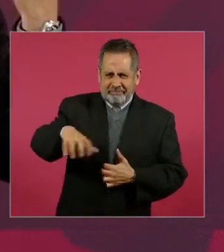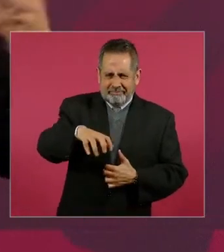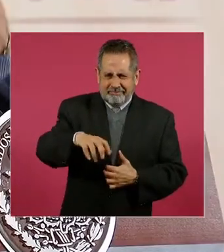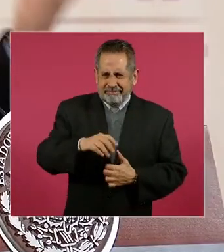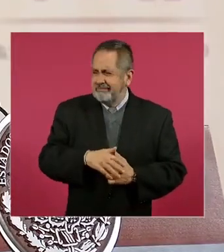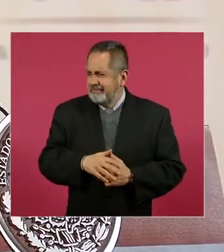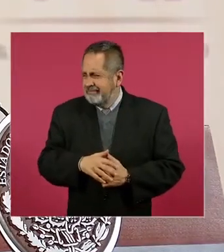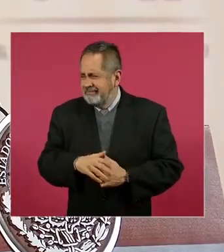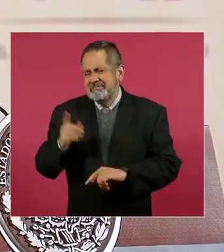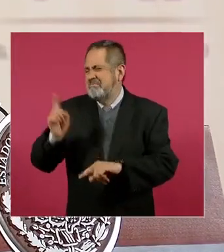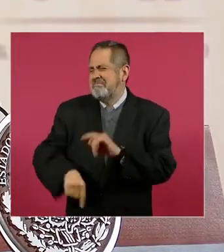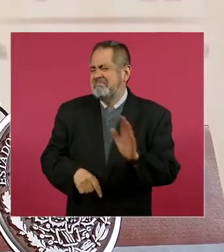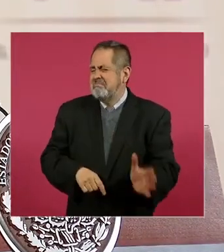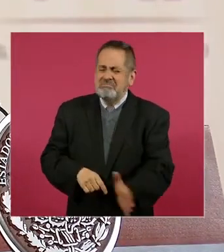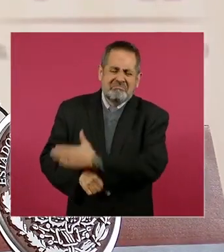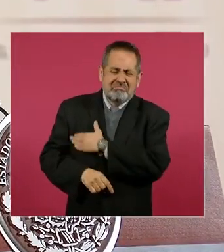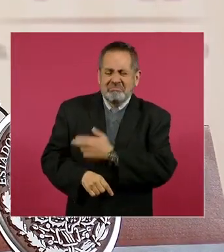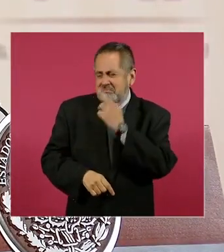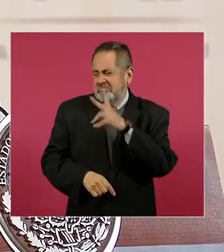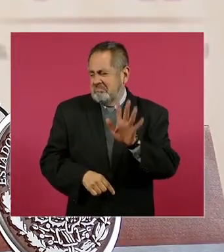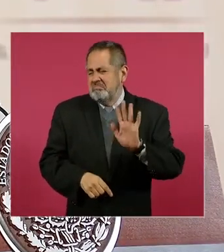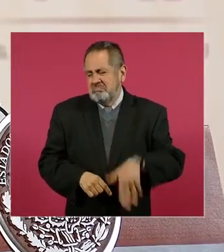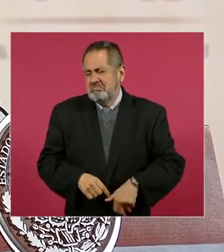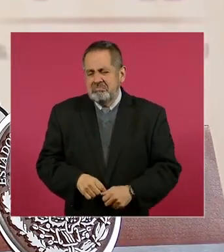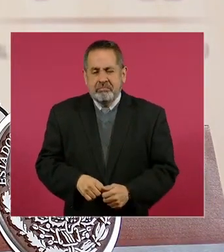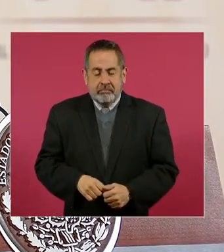era la que no existía.